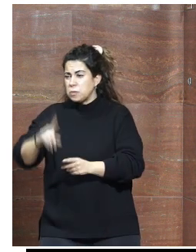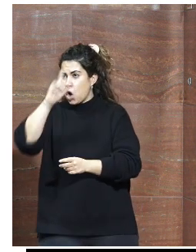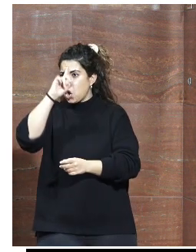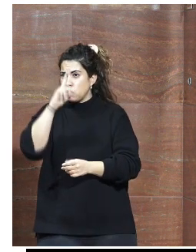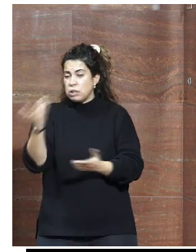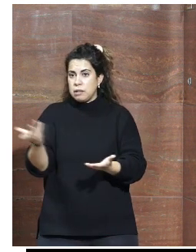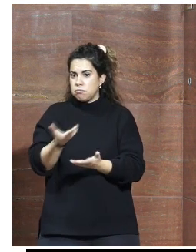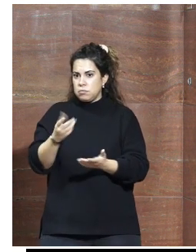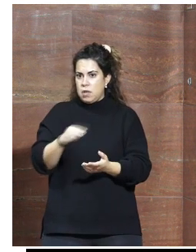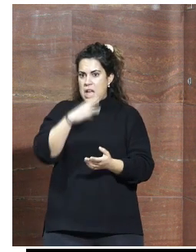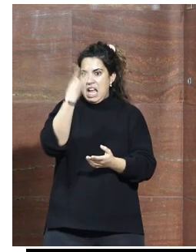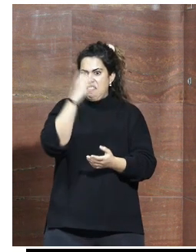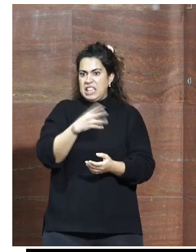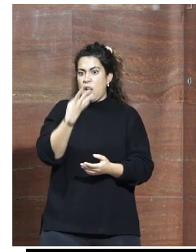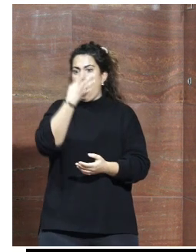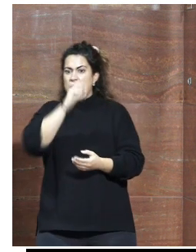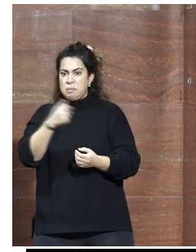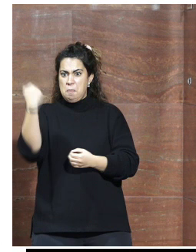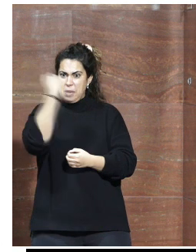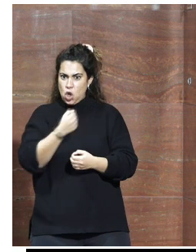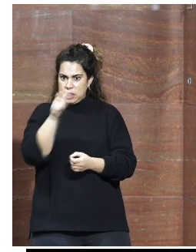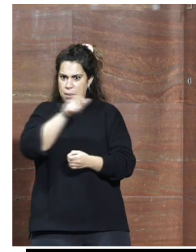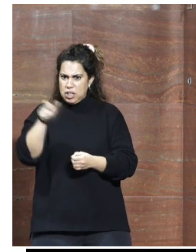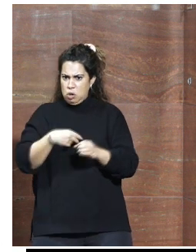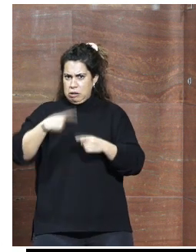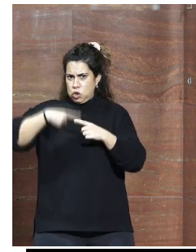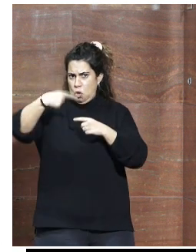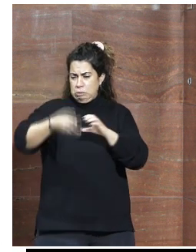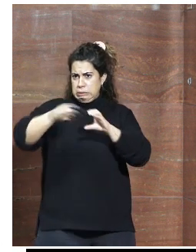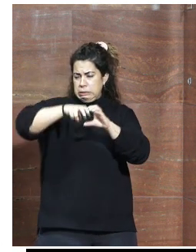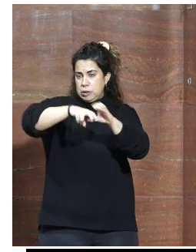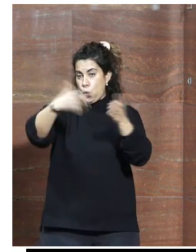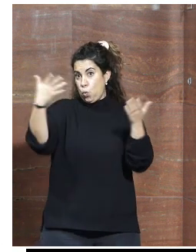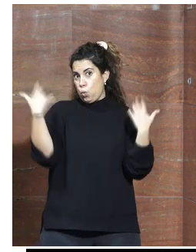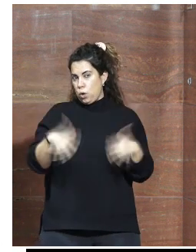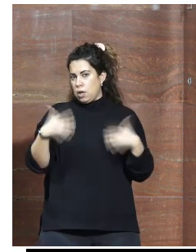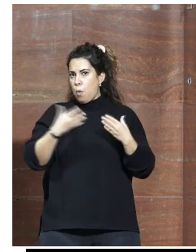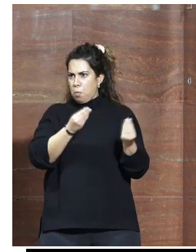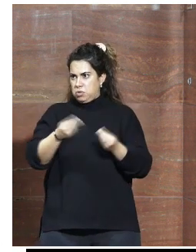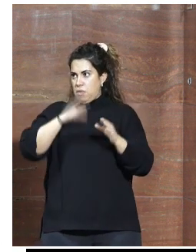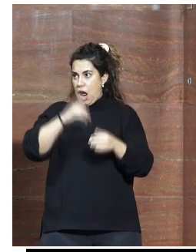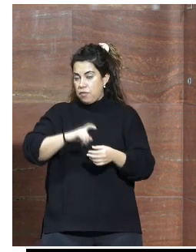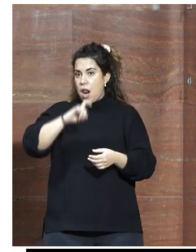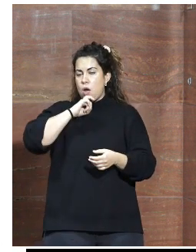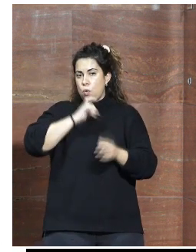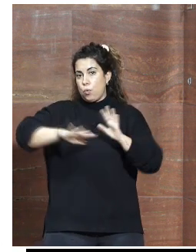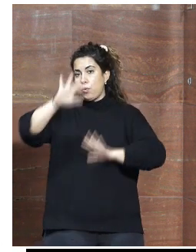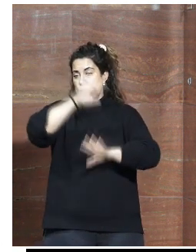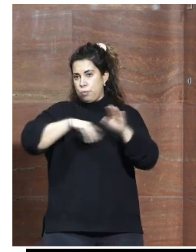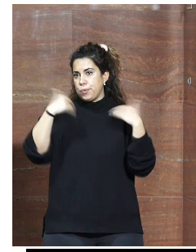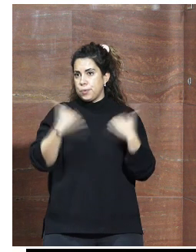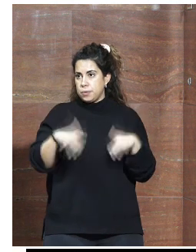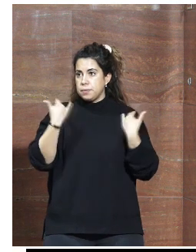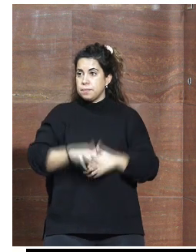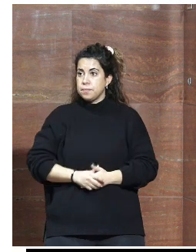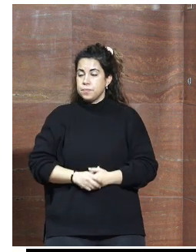millones diarios de personas. Quizás me quedo corto, ¿no? Pero claro, es de una dificultad y una complejidad